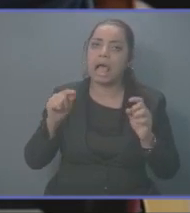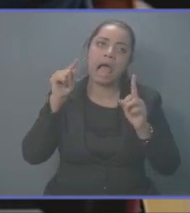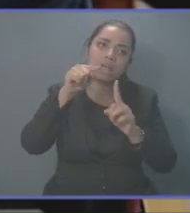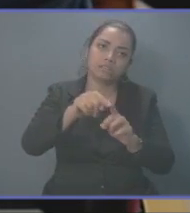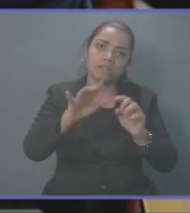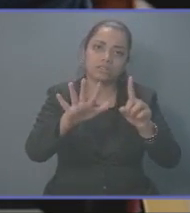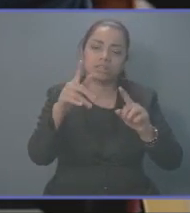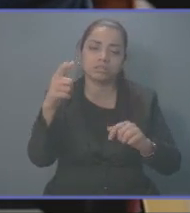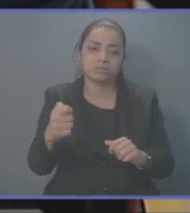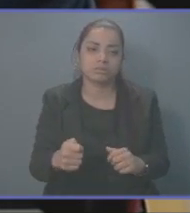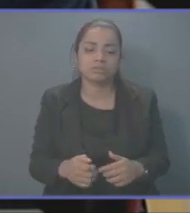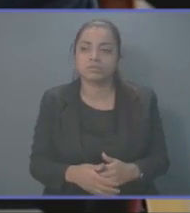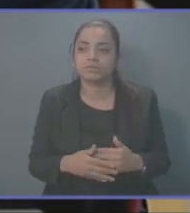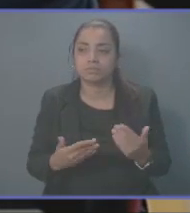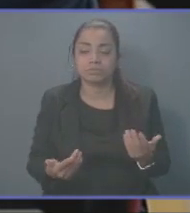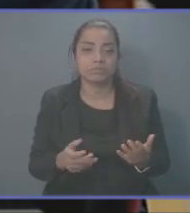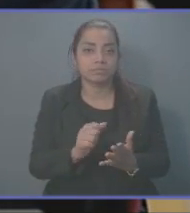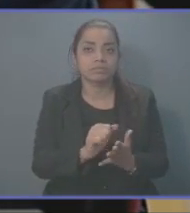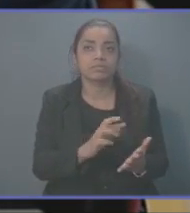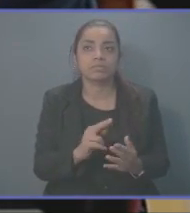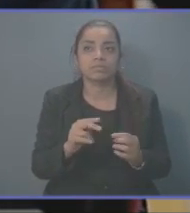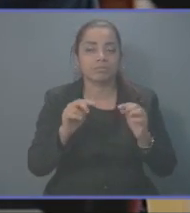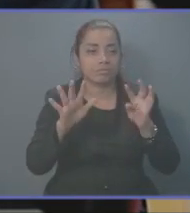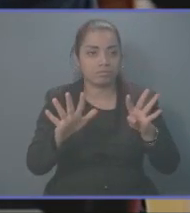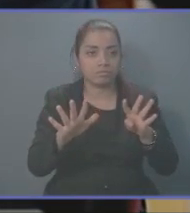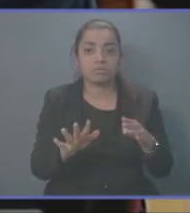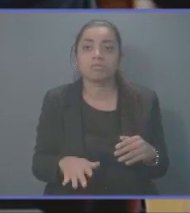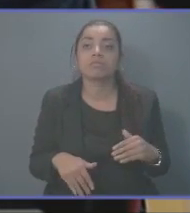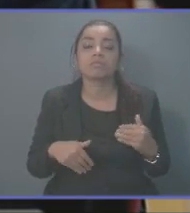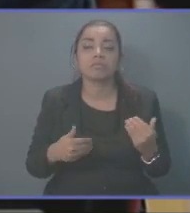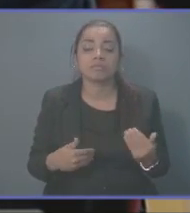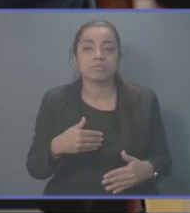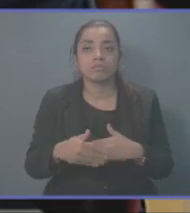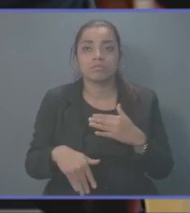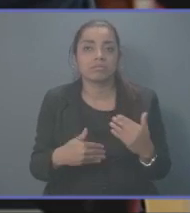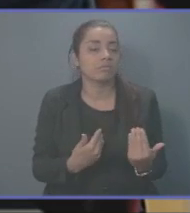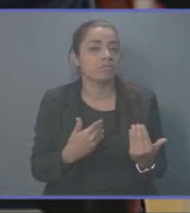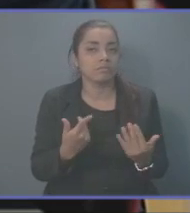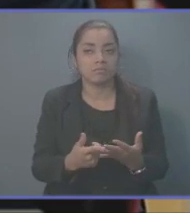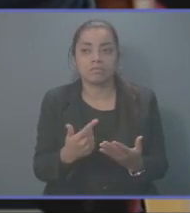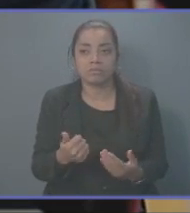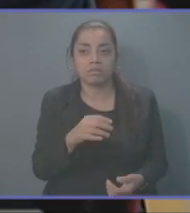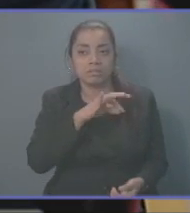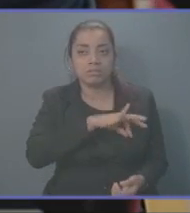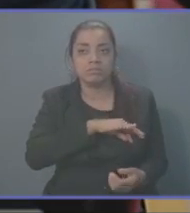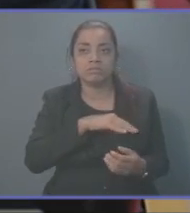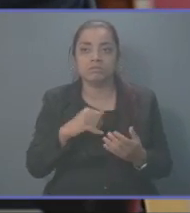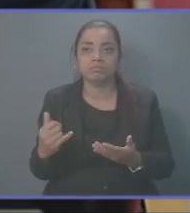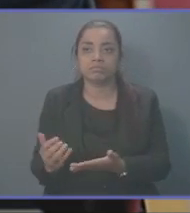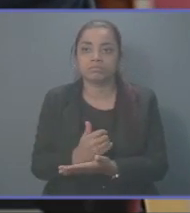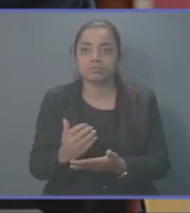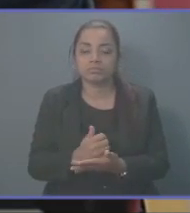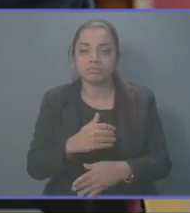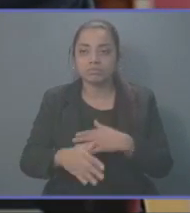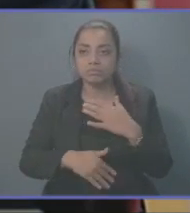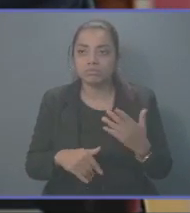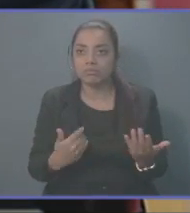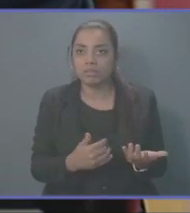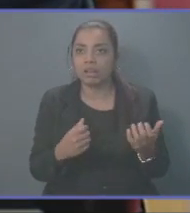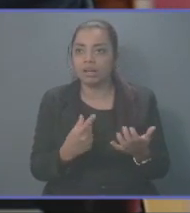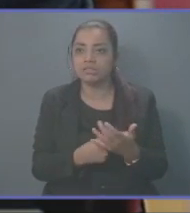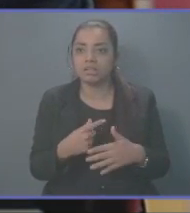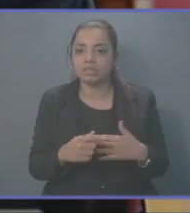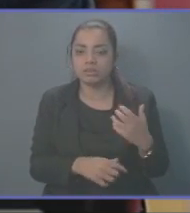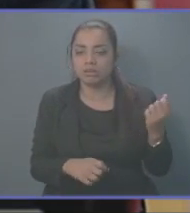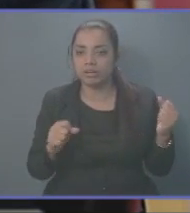meses. Artículo 9. Para el goce de los beneficios fiscales concedidos por la presente ley